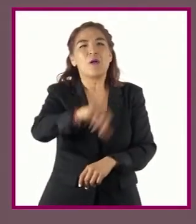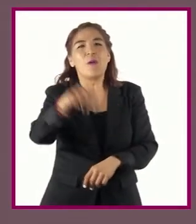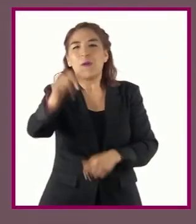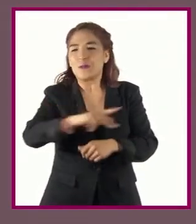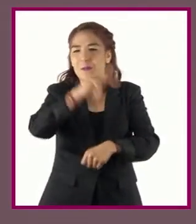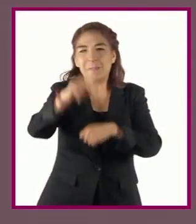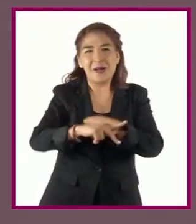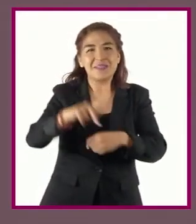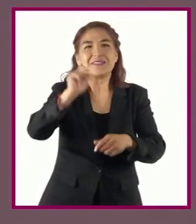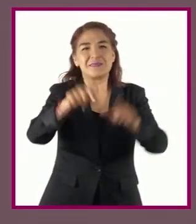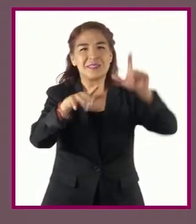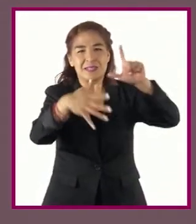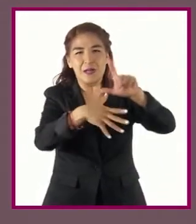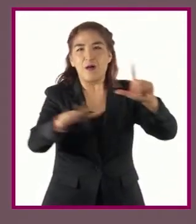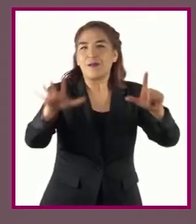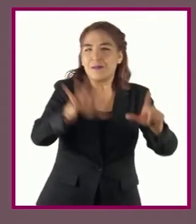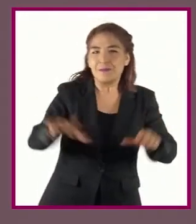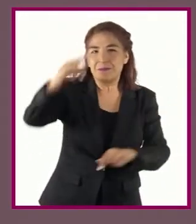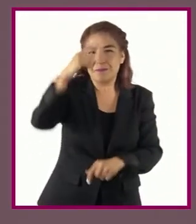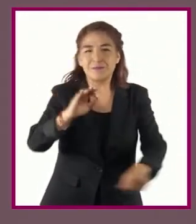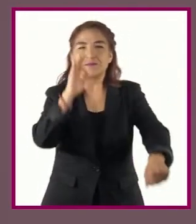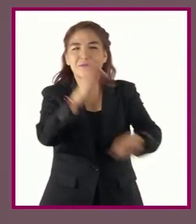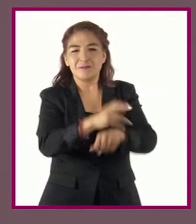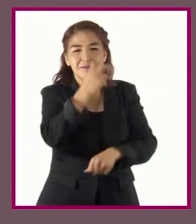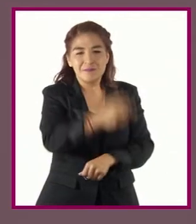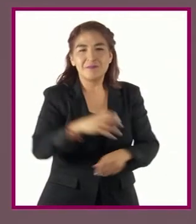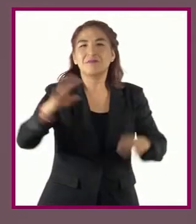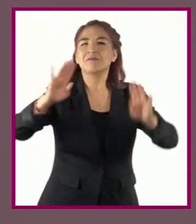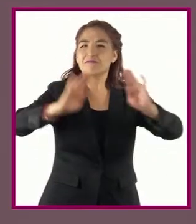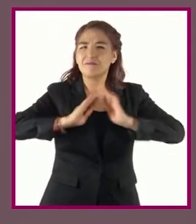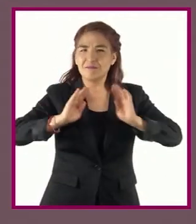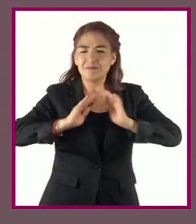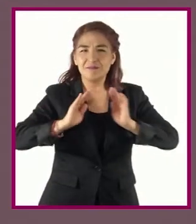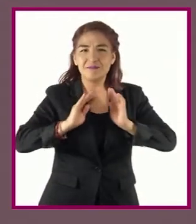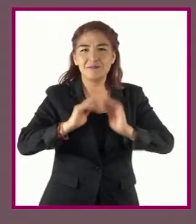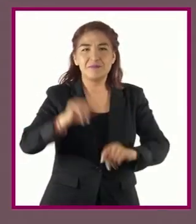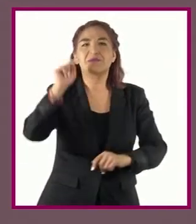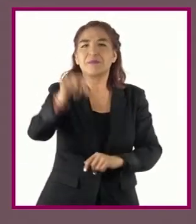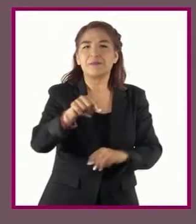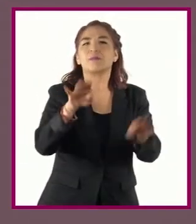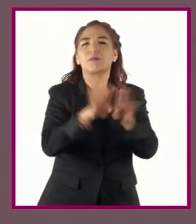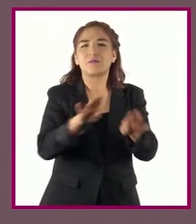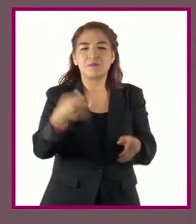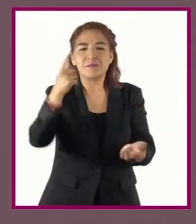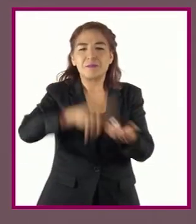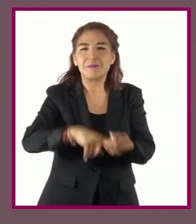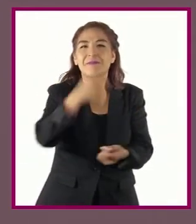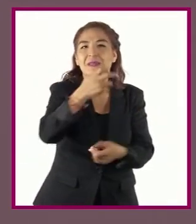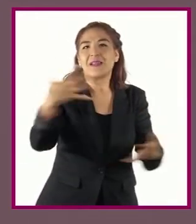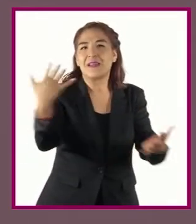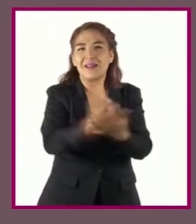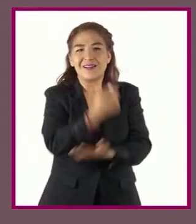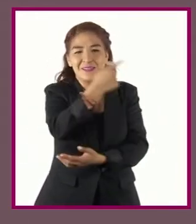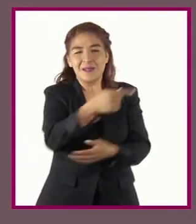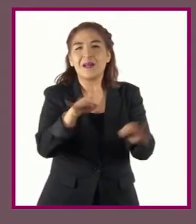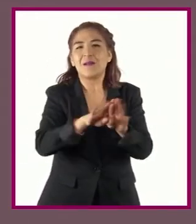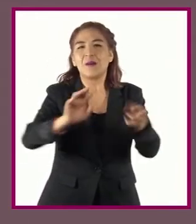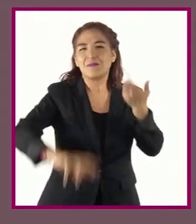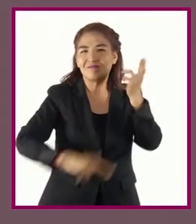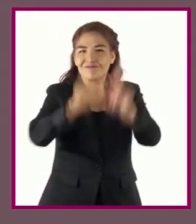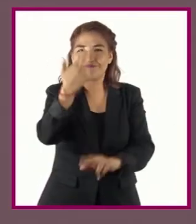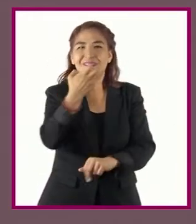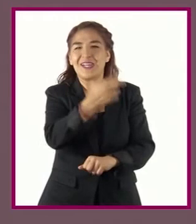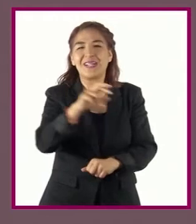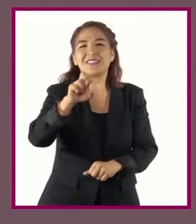del continente intervinieran a favor de la dictadura militar, la presión internacional y el éxito de las fuerzas aliadas